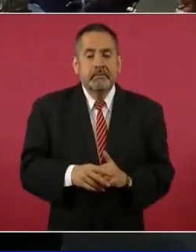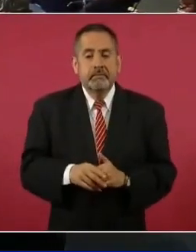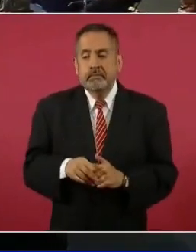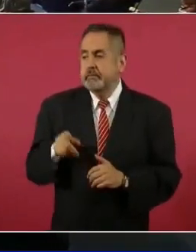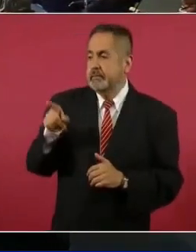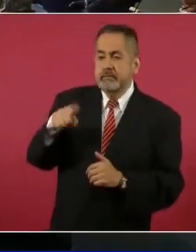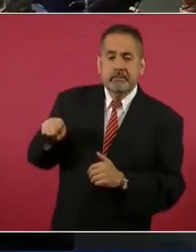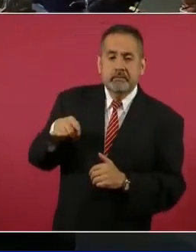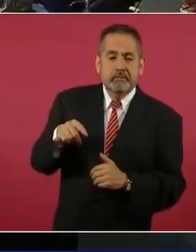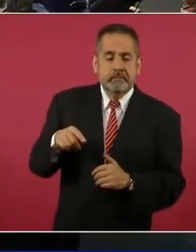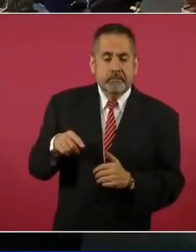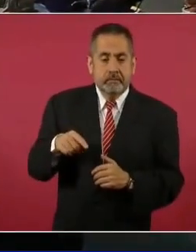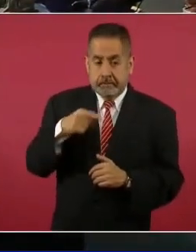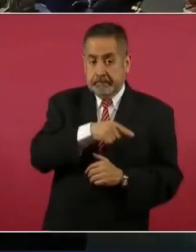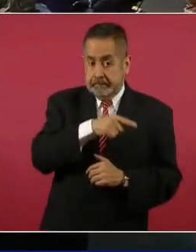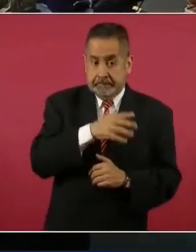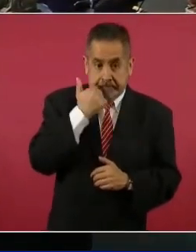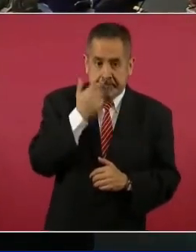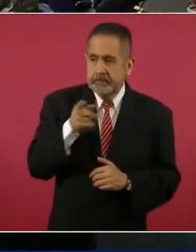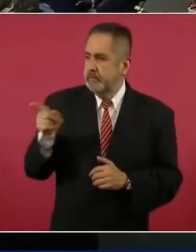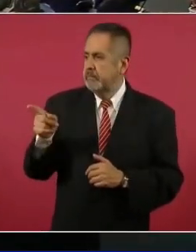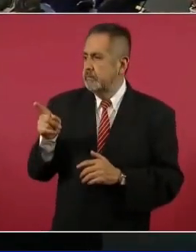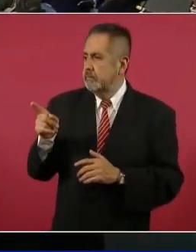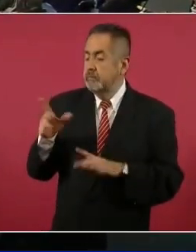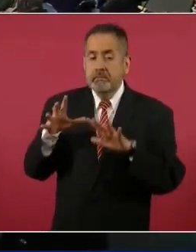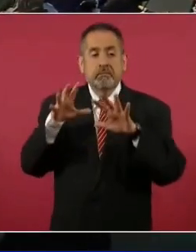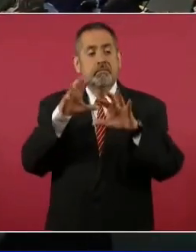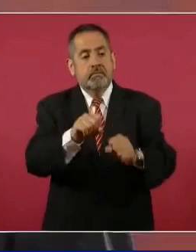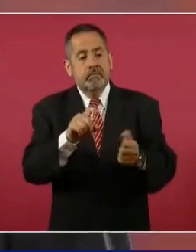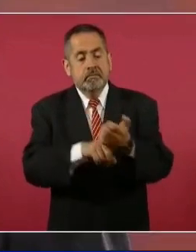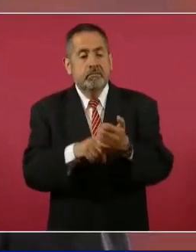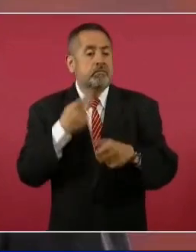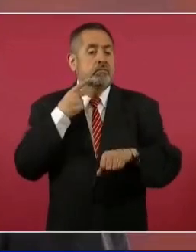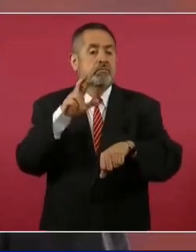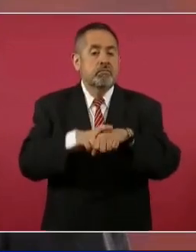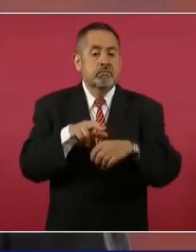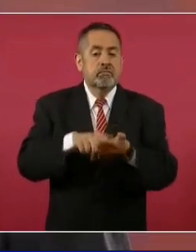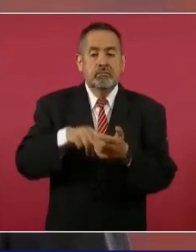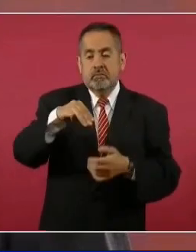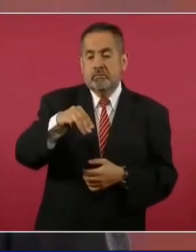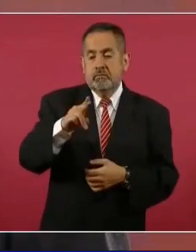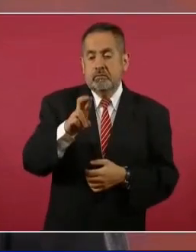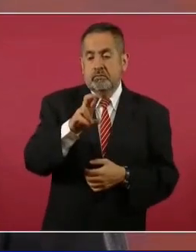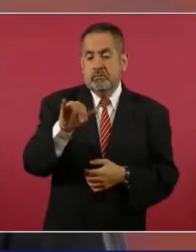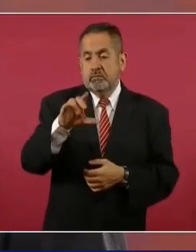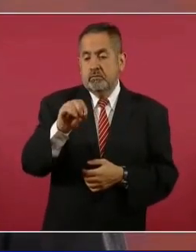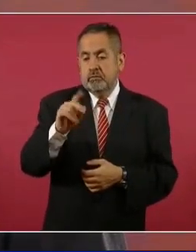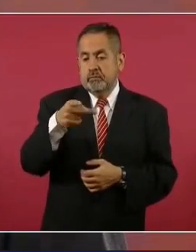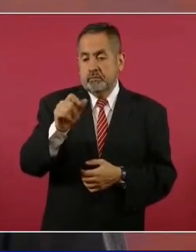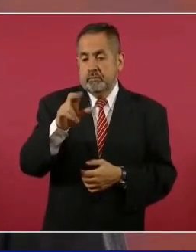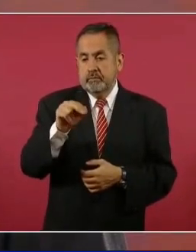no se detuviera al procurador Murillo Karam.